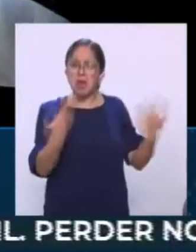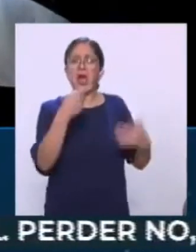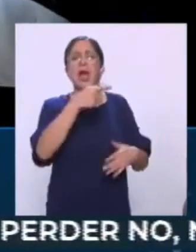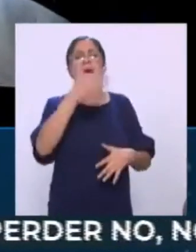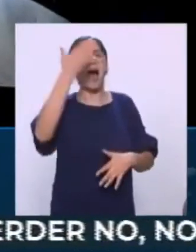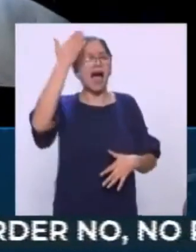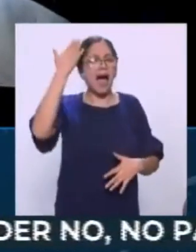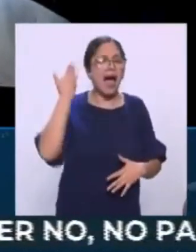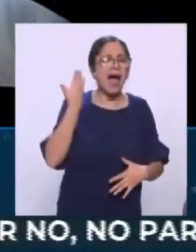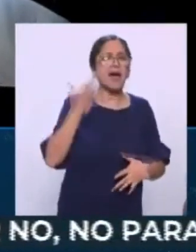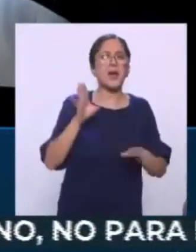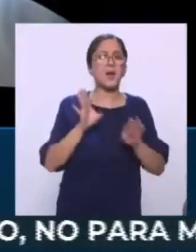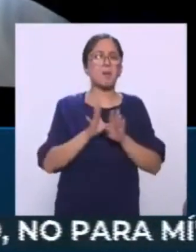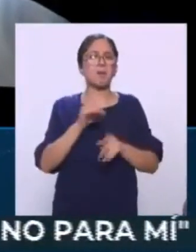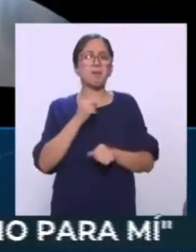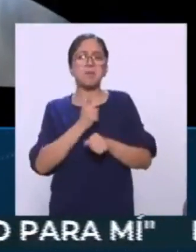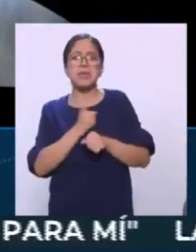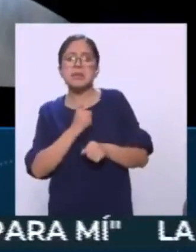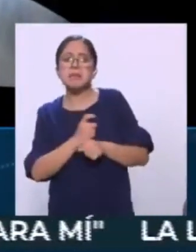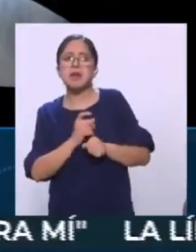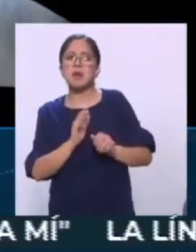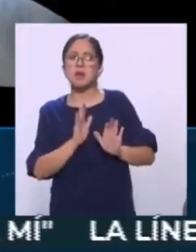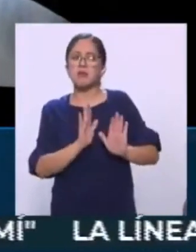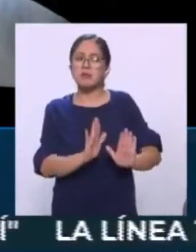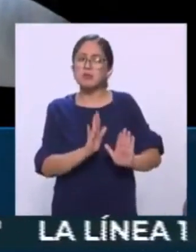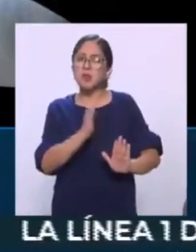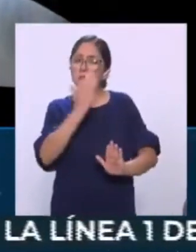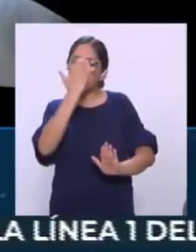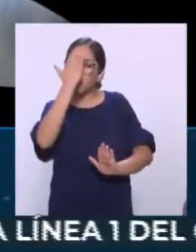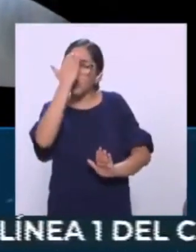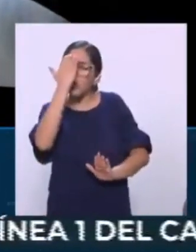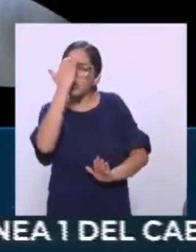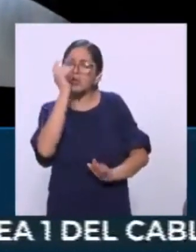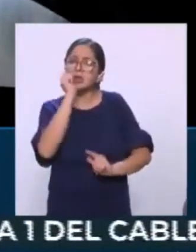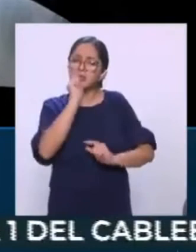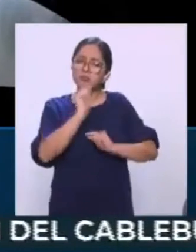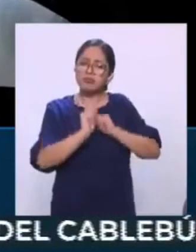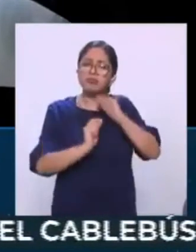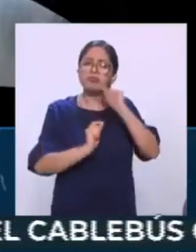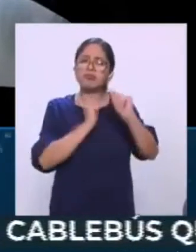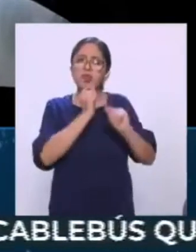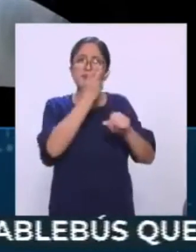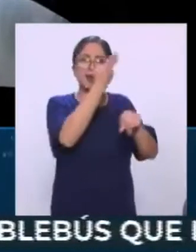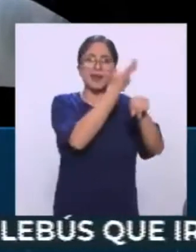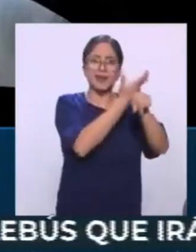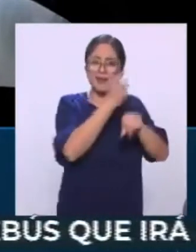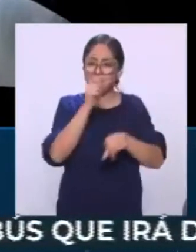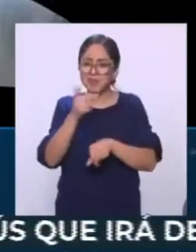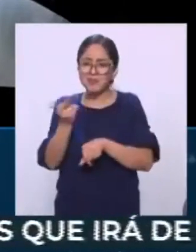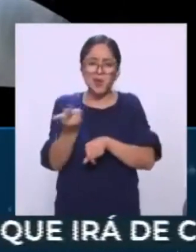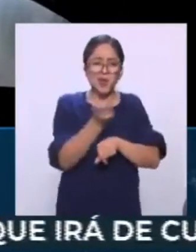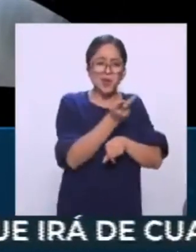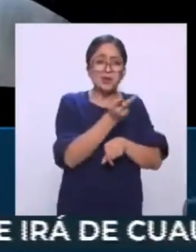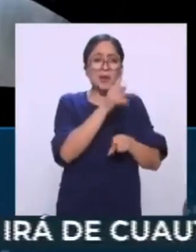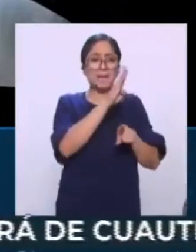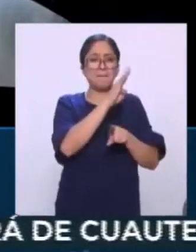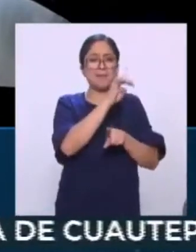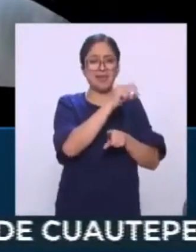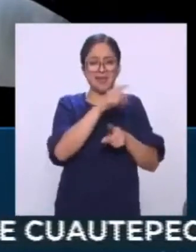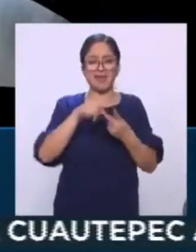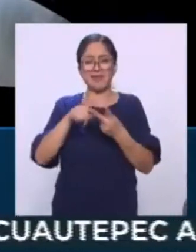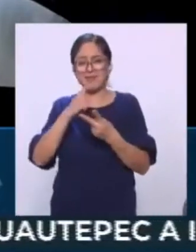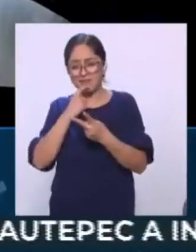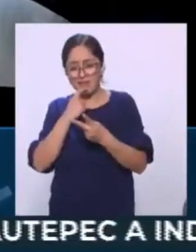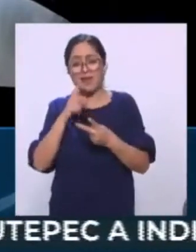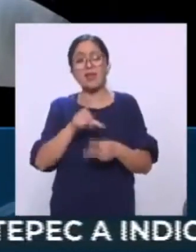ciertas reservas, cierta cautela de ambas partes, pero después de 50 minutos de conversación, cuando